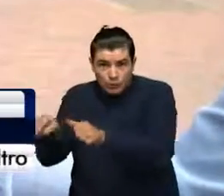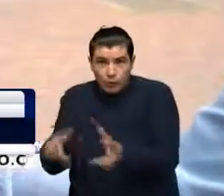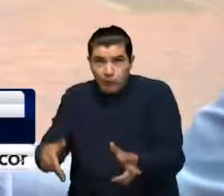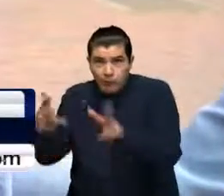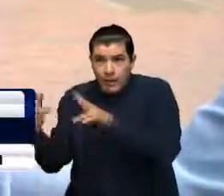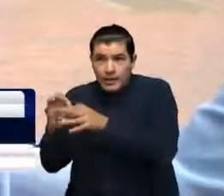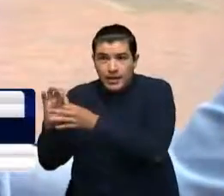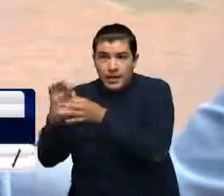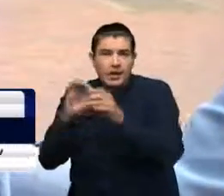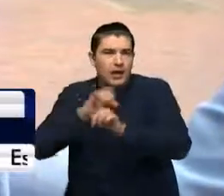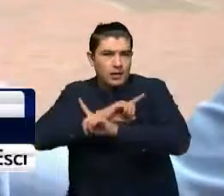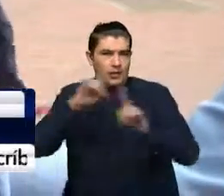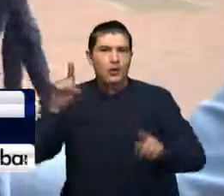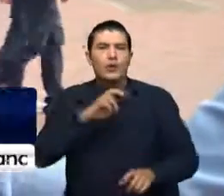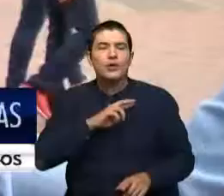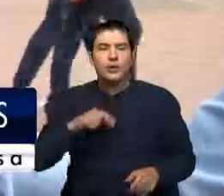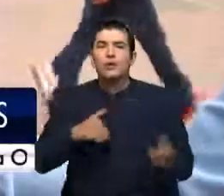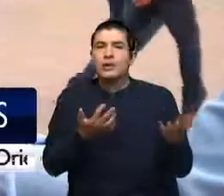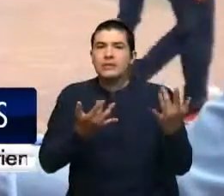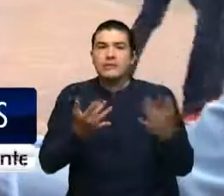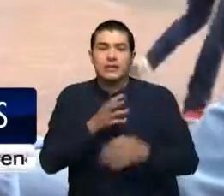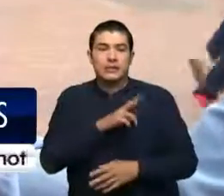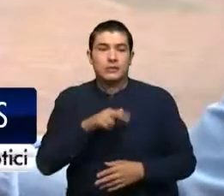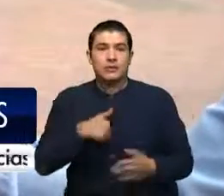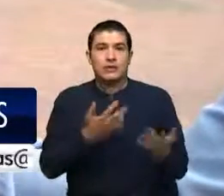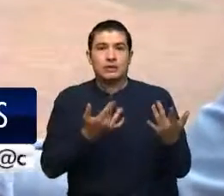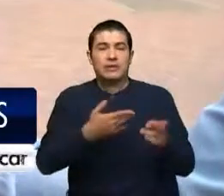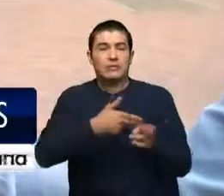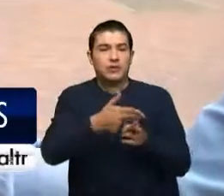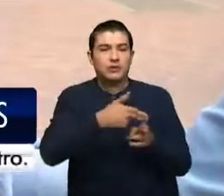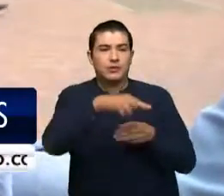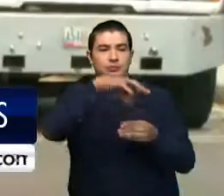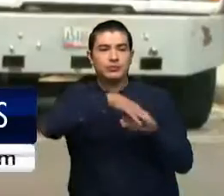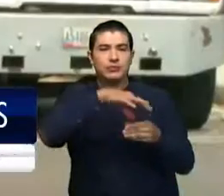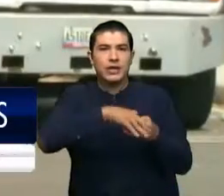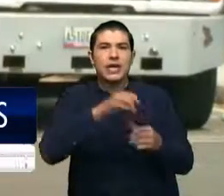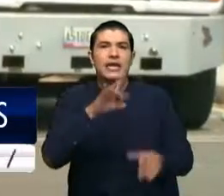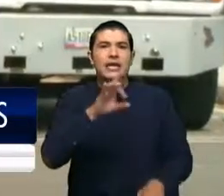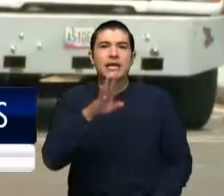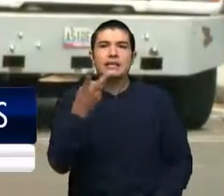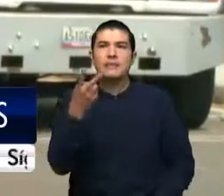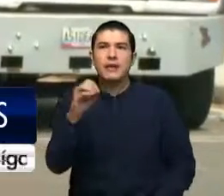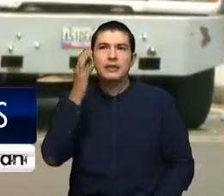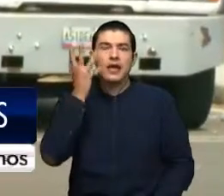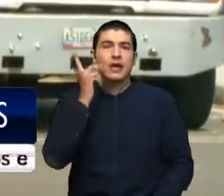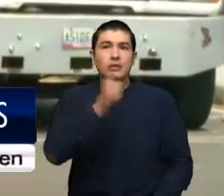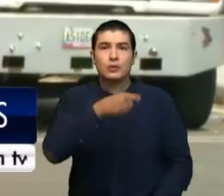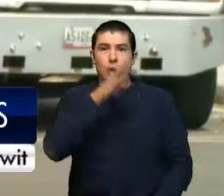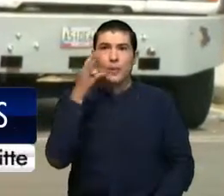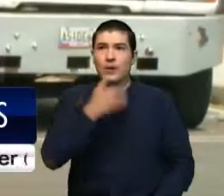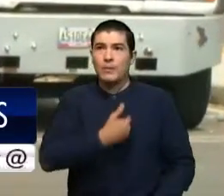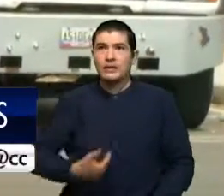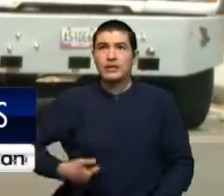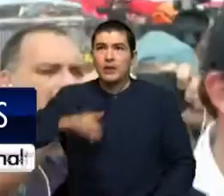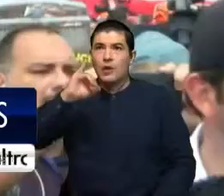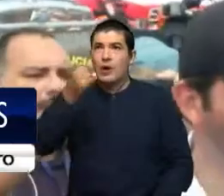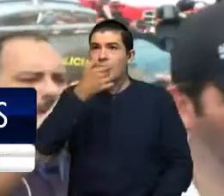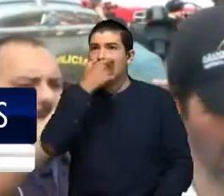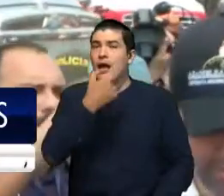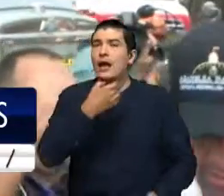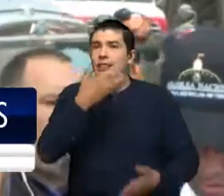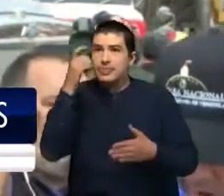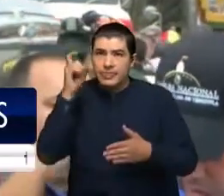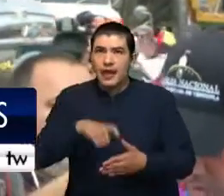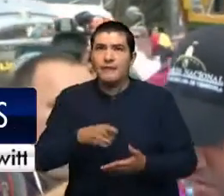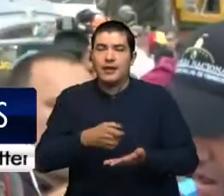a esperar. Estamos esperando que sean las convocatorias en Venezuela para dentro de 15 a 20 días. Me imagino que ya el presidente Guaidó debe estar anunciando cómo pasar la ayuda